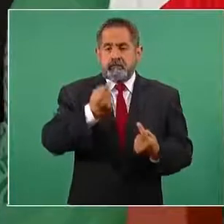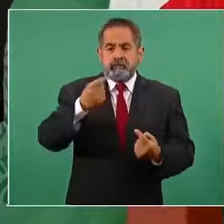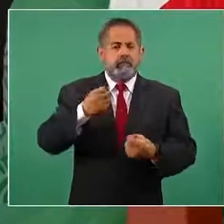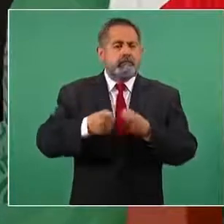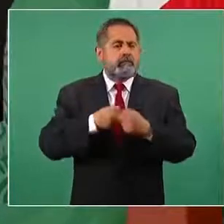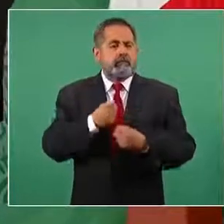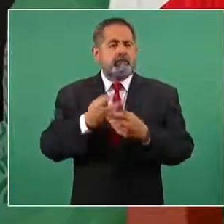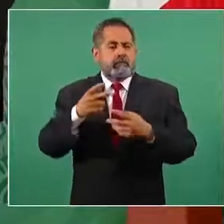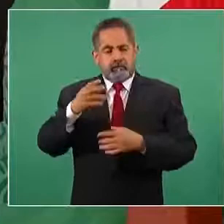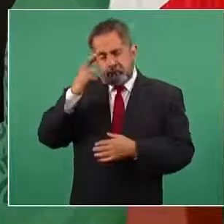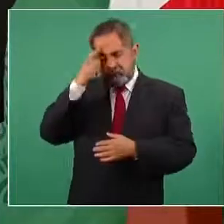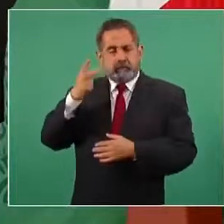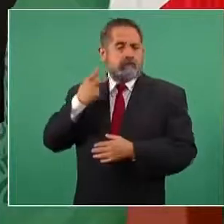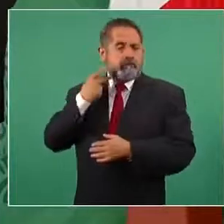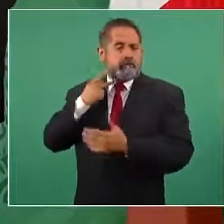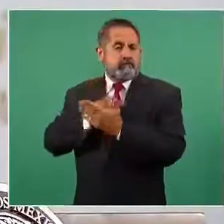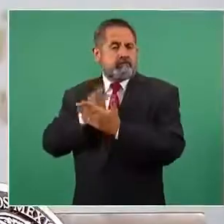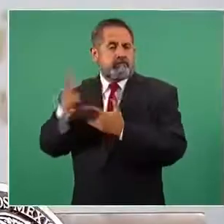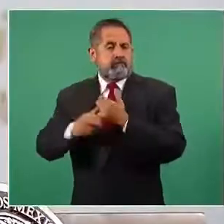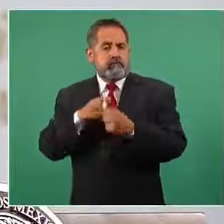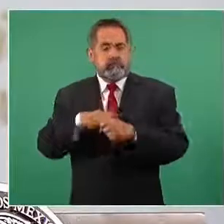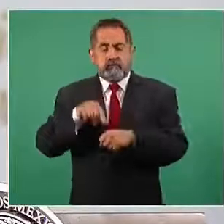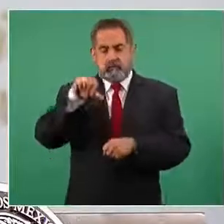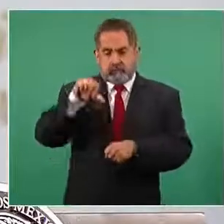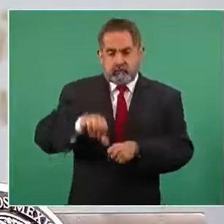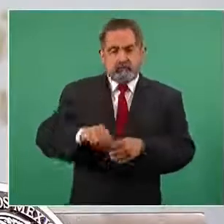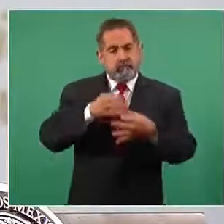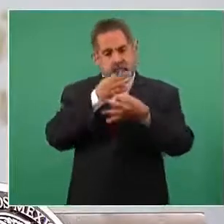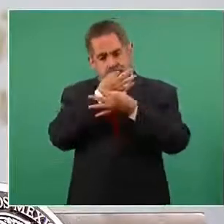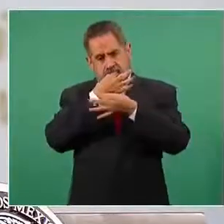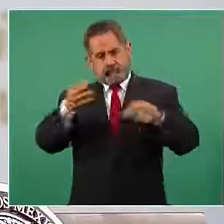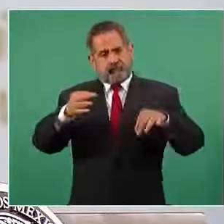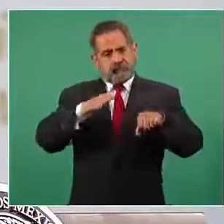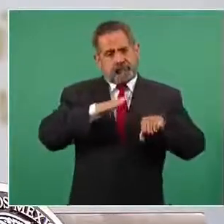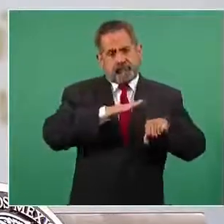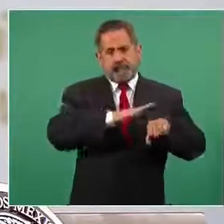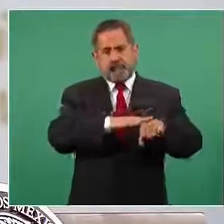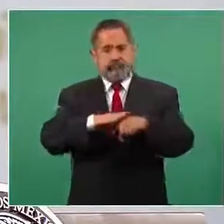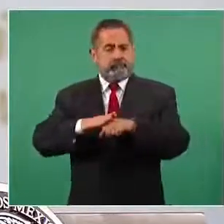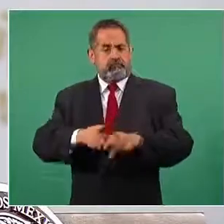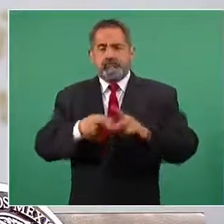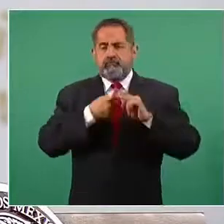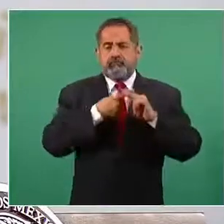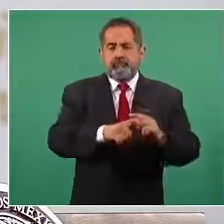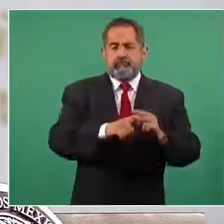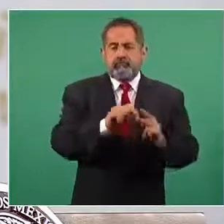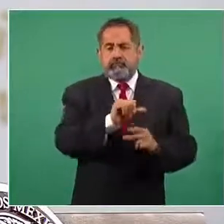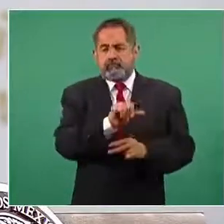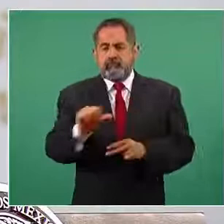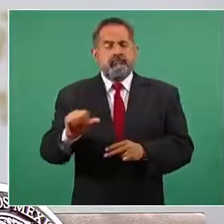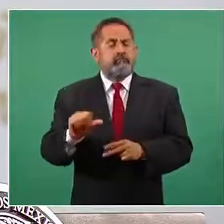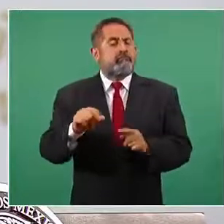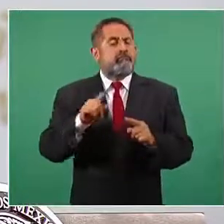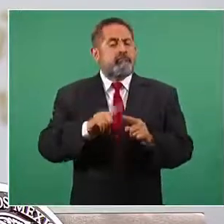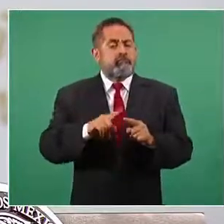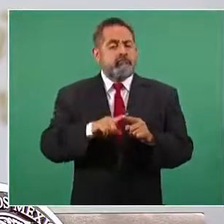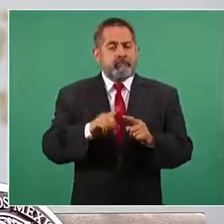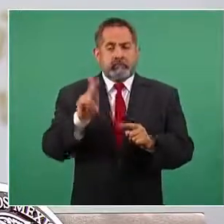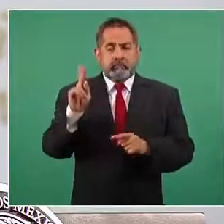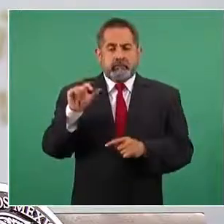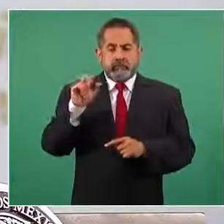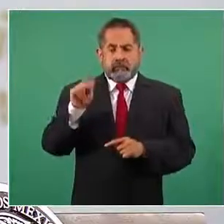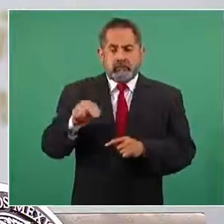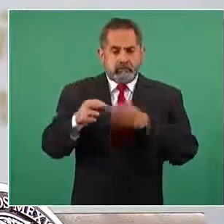en la política nacional de vacunación. El día de hoy estamos anunciando el inicio de la estrategia